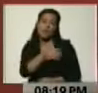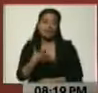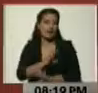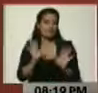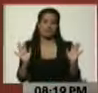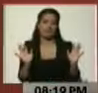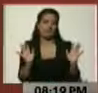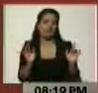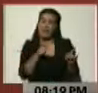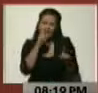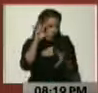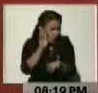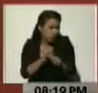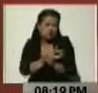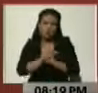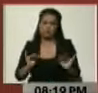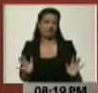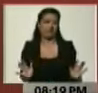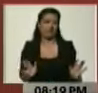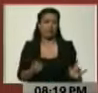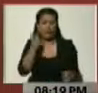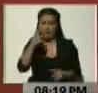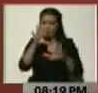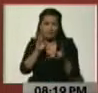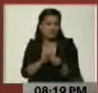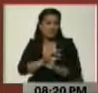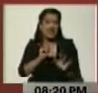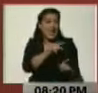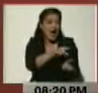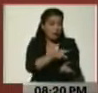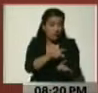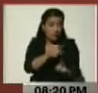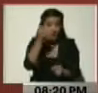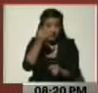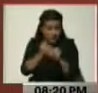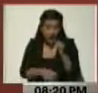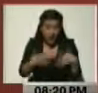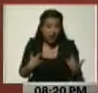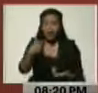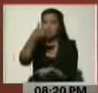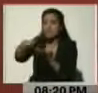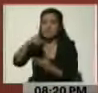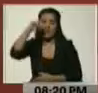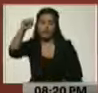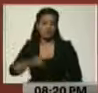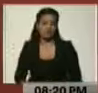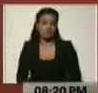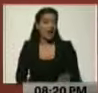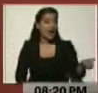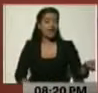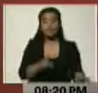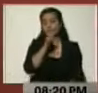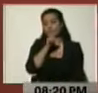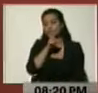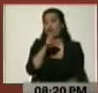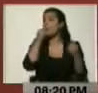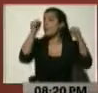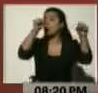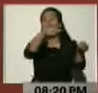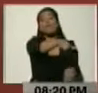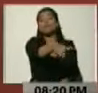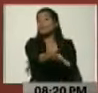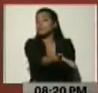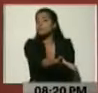es todo. Lo que pasa es que ustedes no tienen el coraje para asumirlo. Uno tiene que decirlo por ustedes, pues.